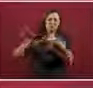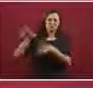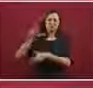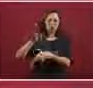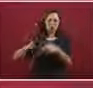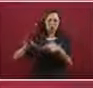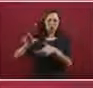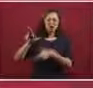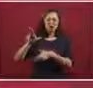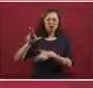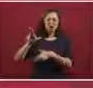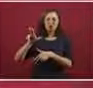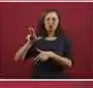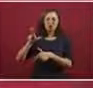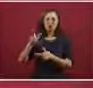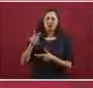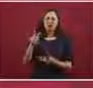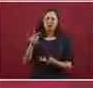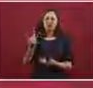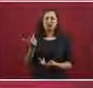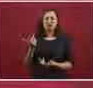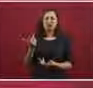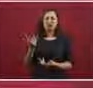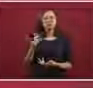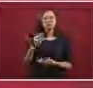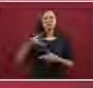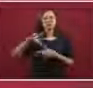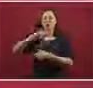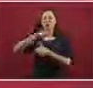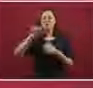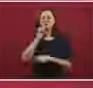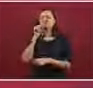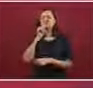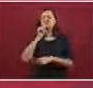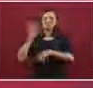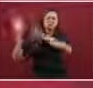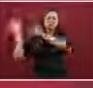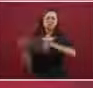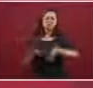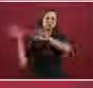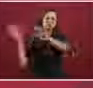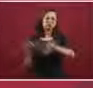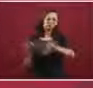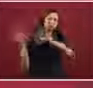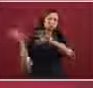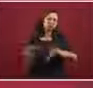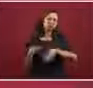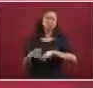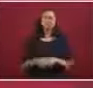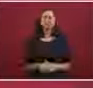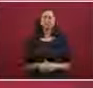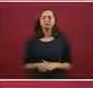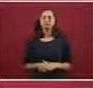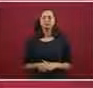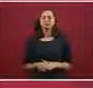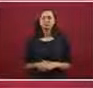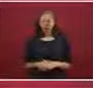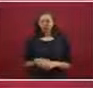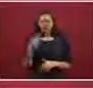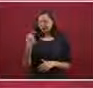que es una tormenta tropical. se